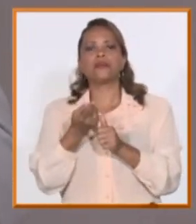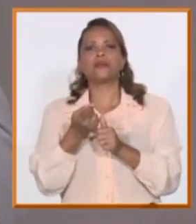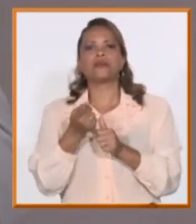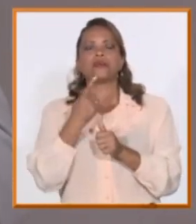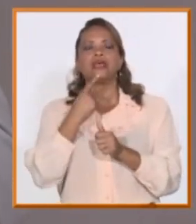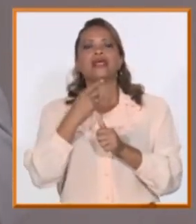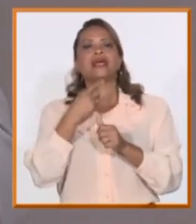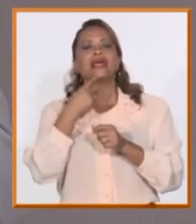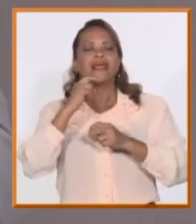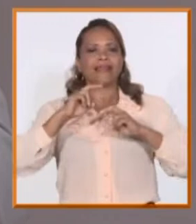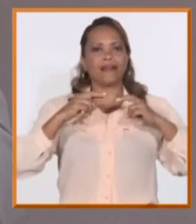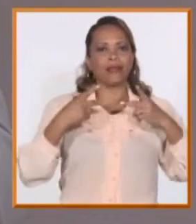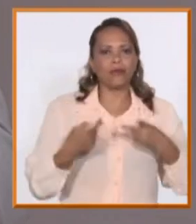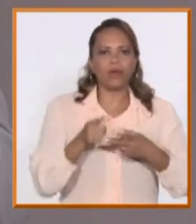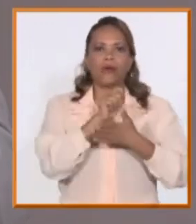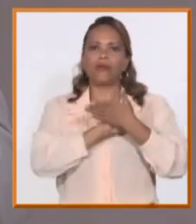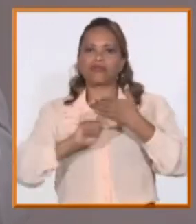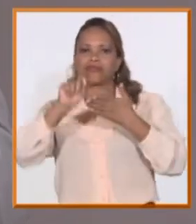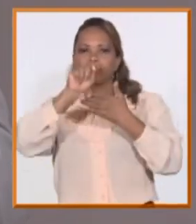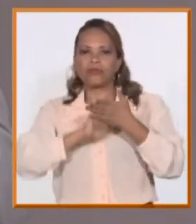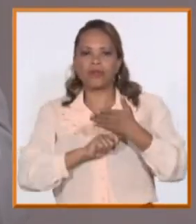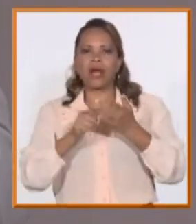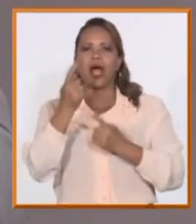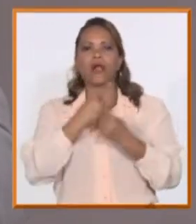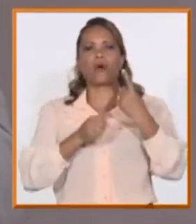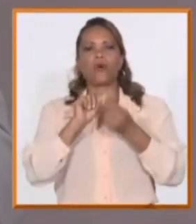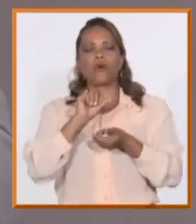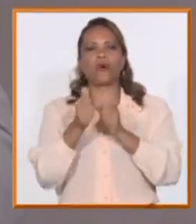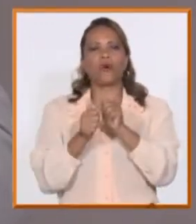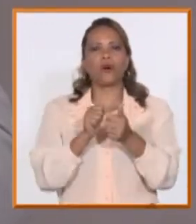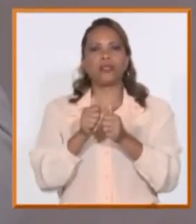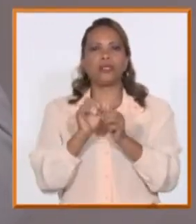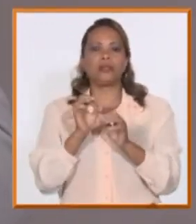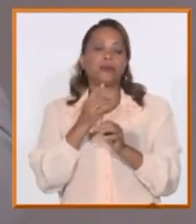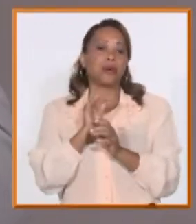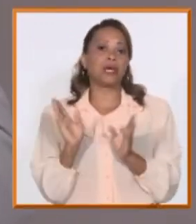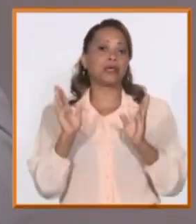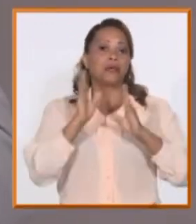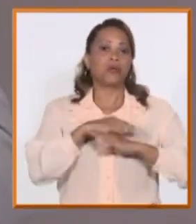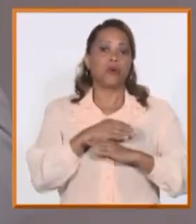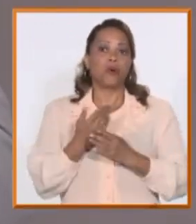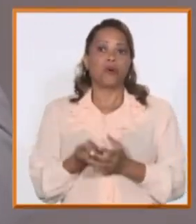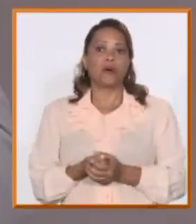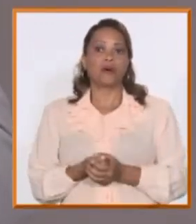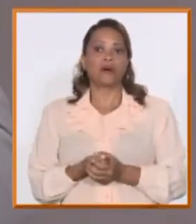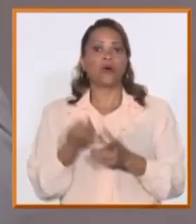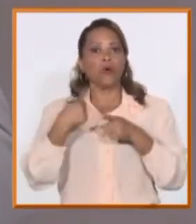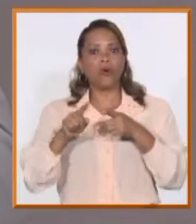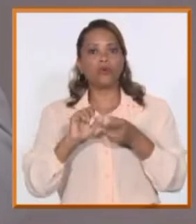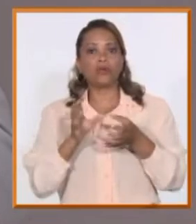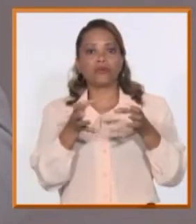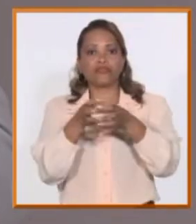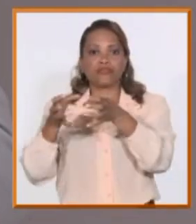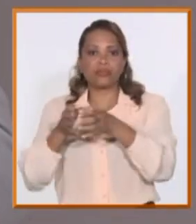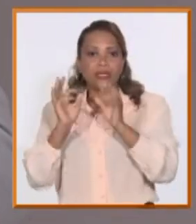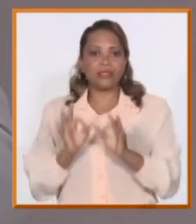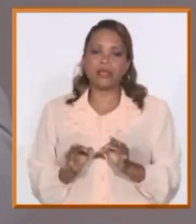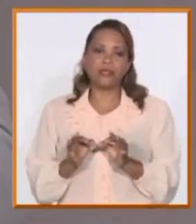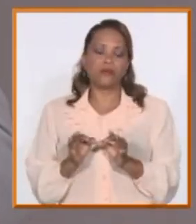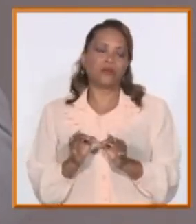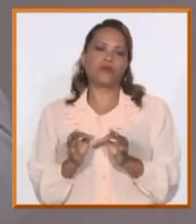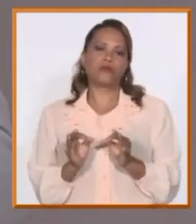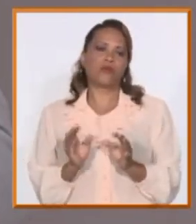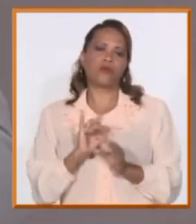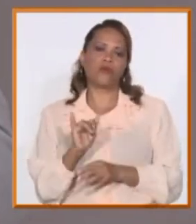planes con X atletas porque ya no están? Eso no le ocurre a otras delegaciones. Y esto no es justificación.